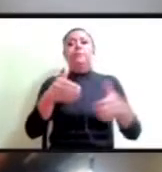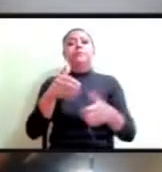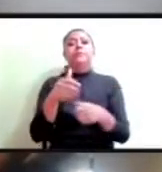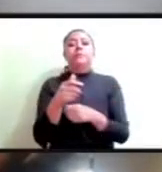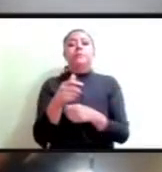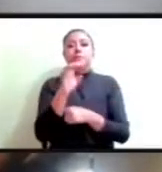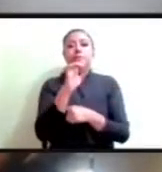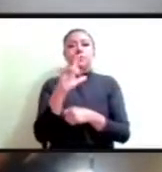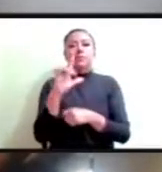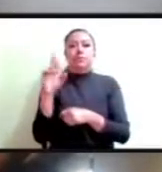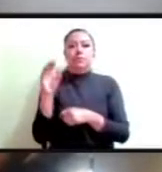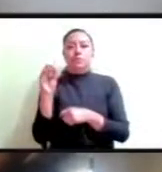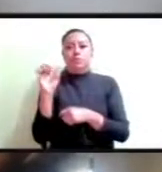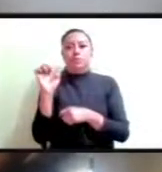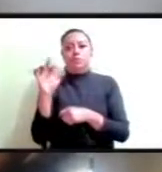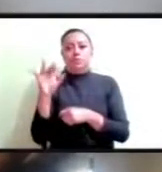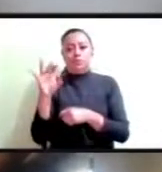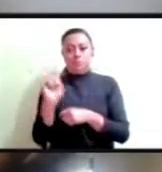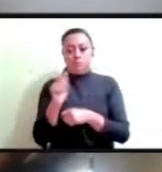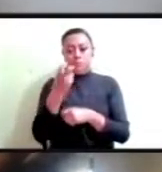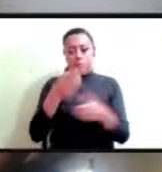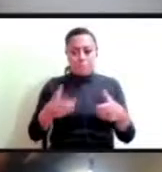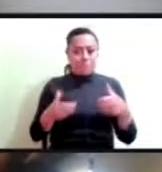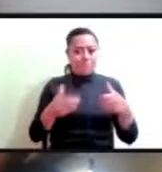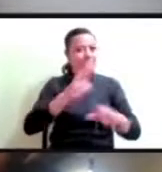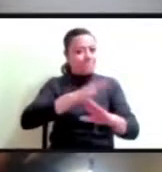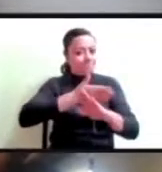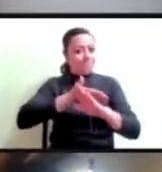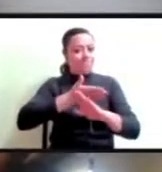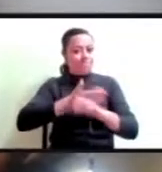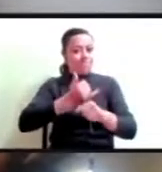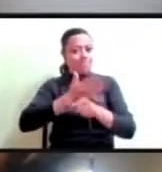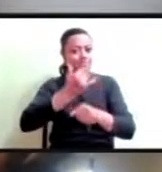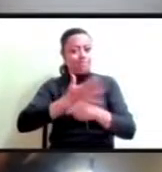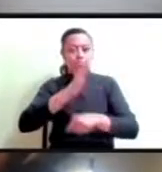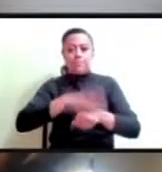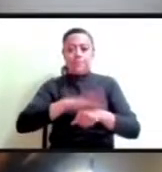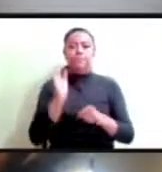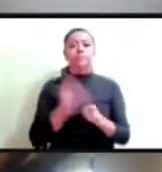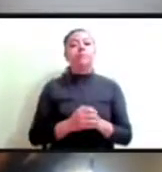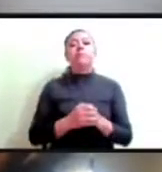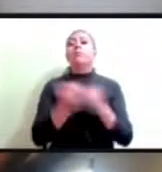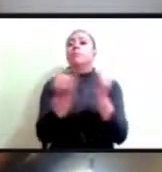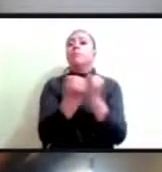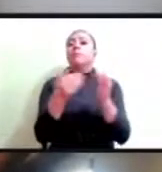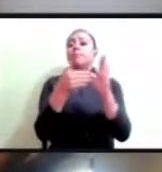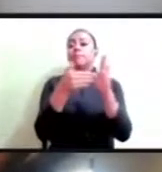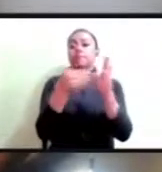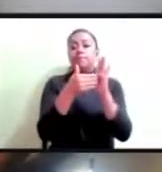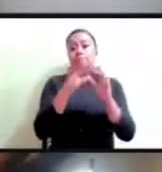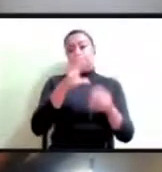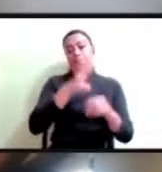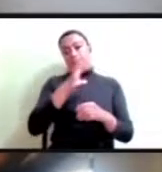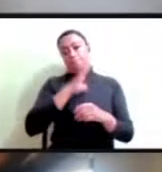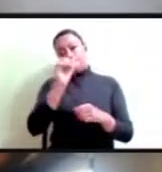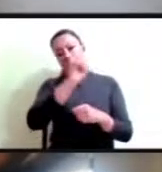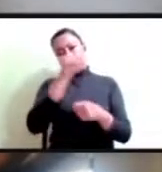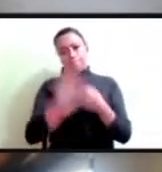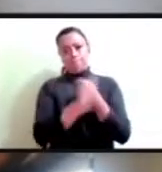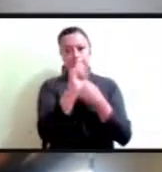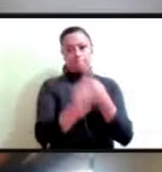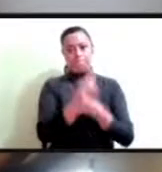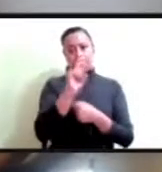más afectada. Asimismo, señala que dicha situación genera otras problemáticas no menores en la